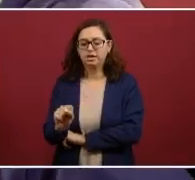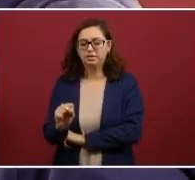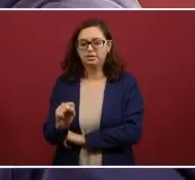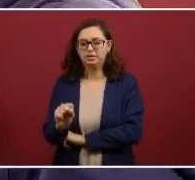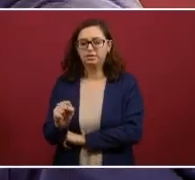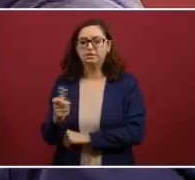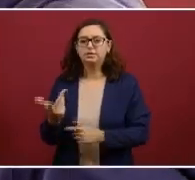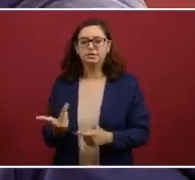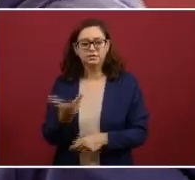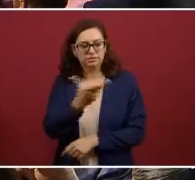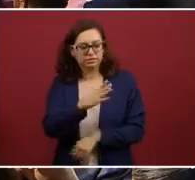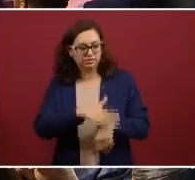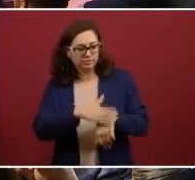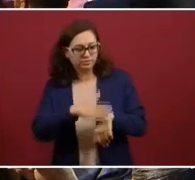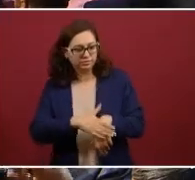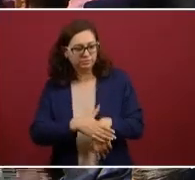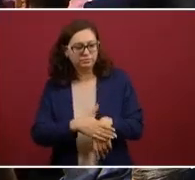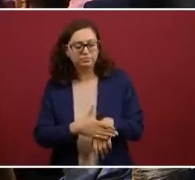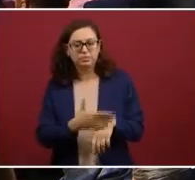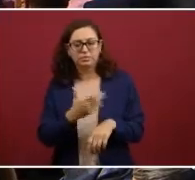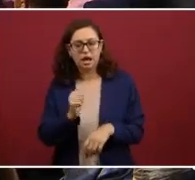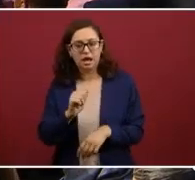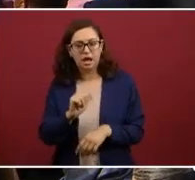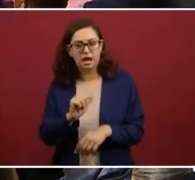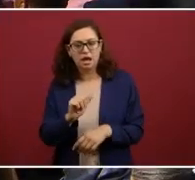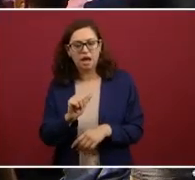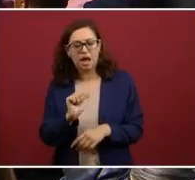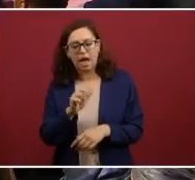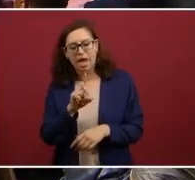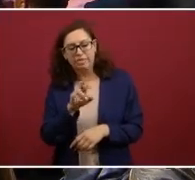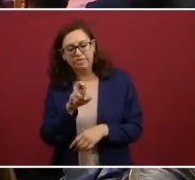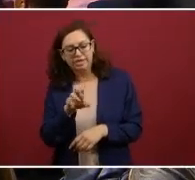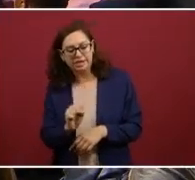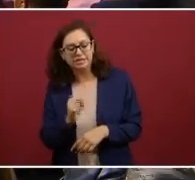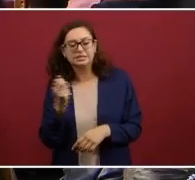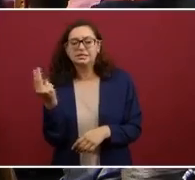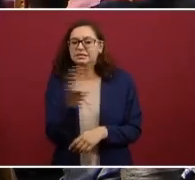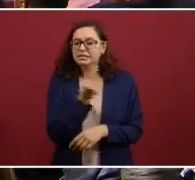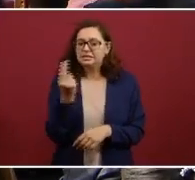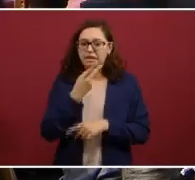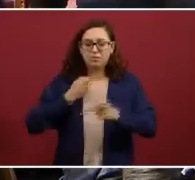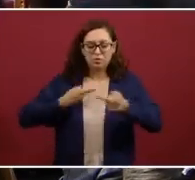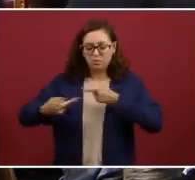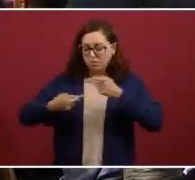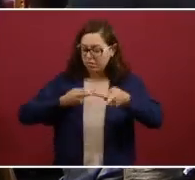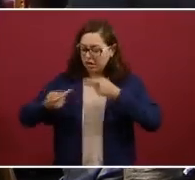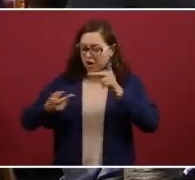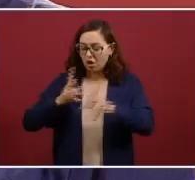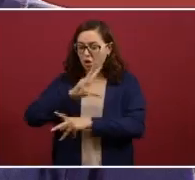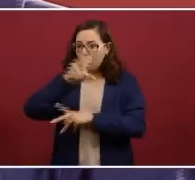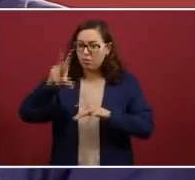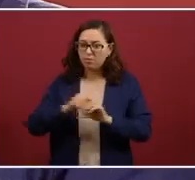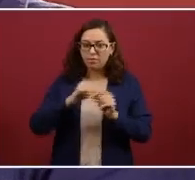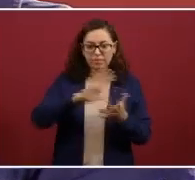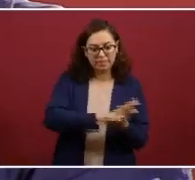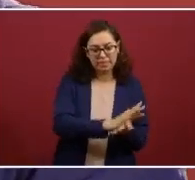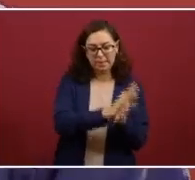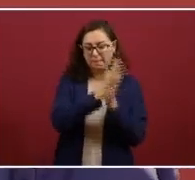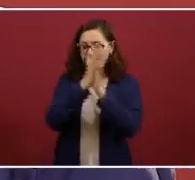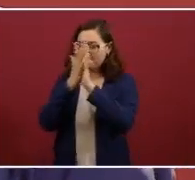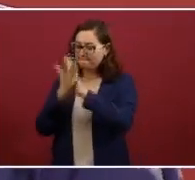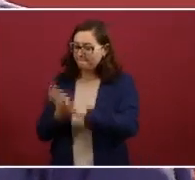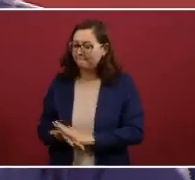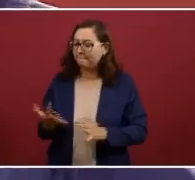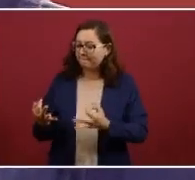necesitaríamos, Andrés Manuel, armar todo un plan nacional de transición energética muy bien pensado, recurriendo, en México hay